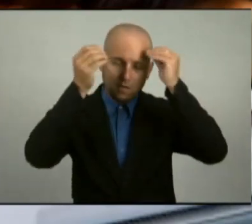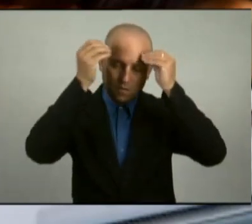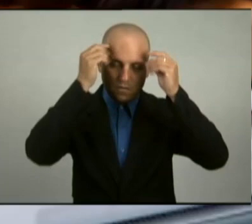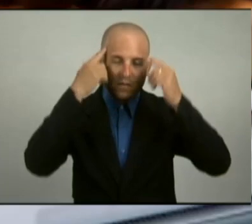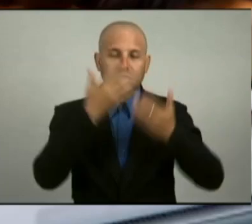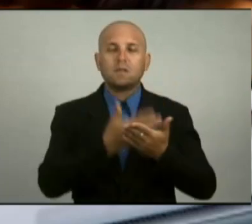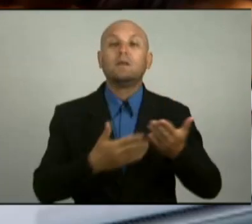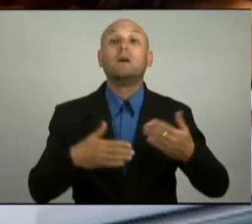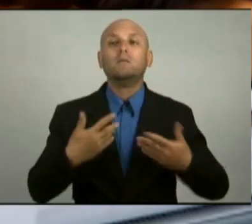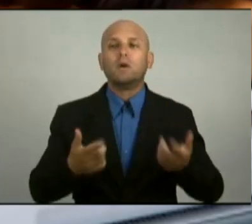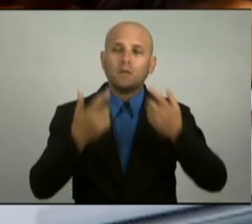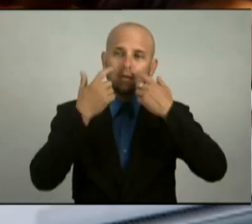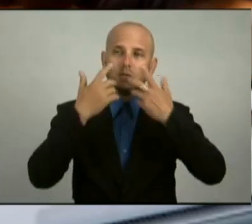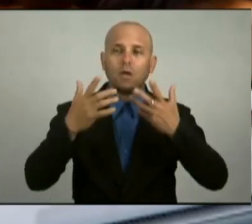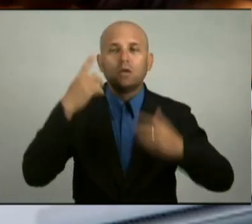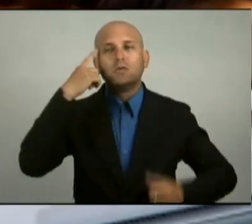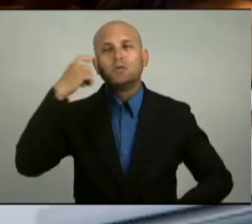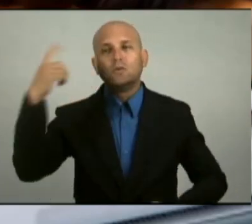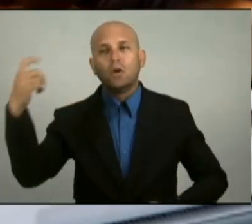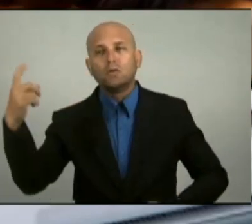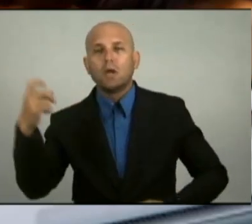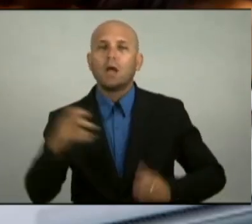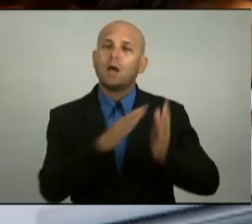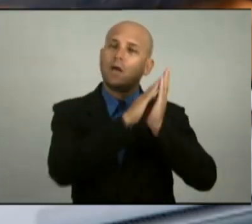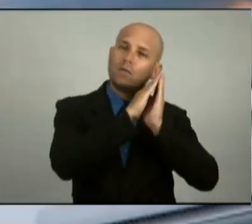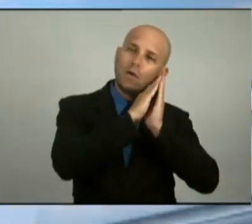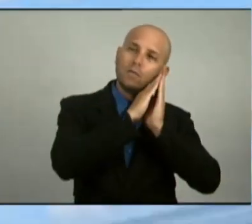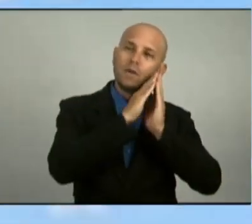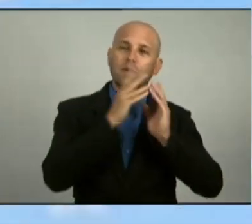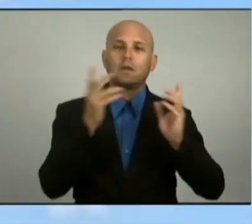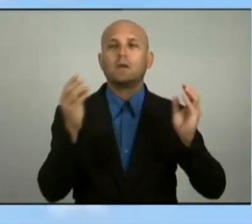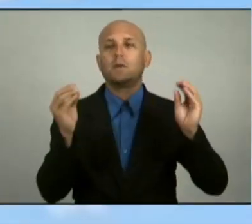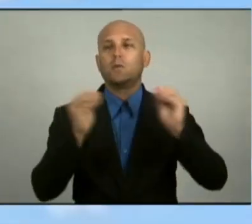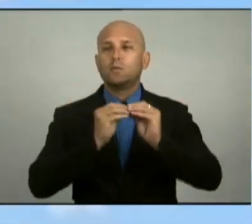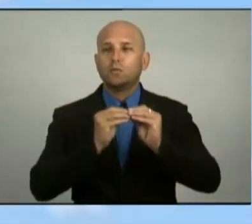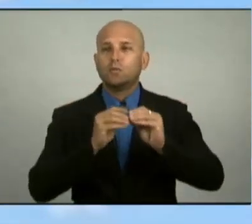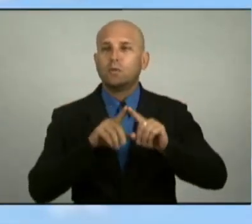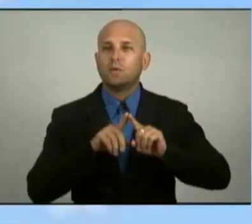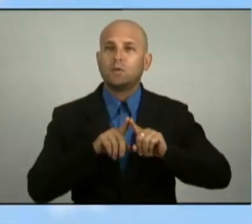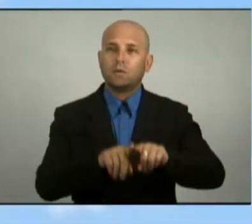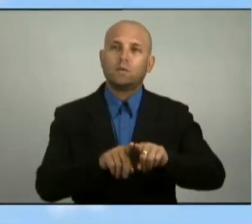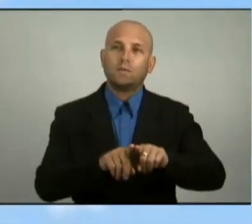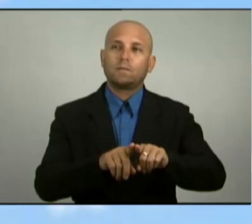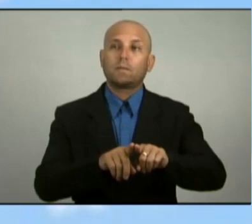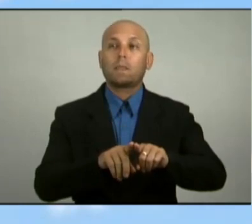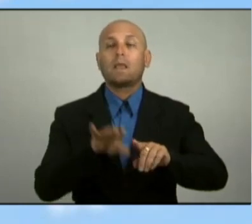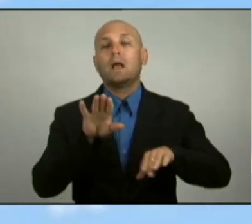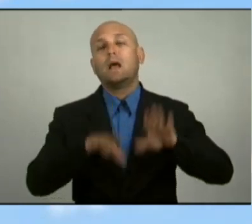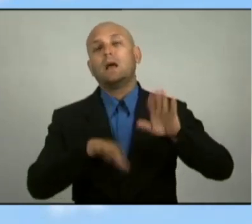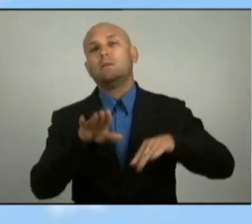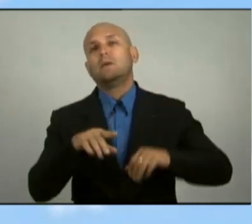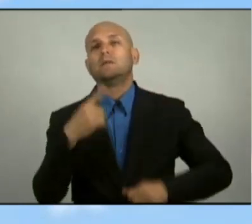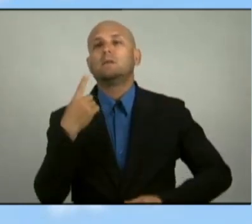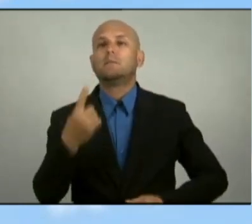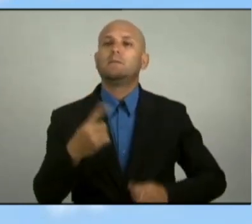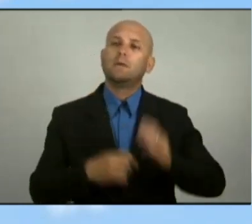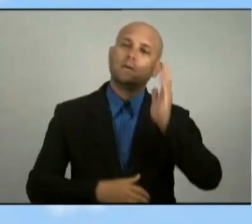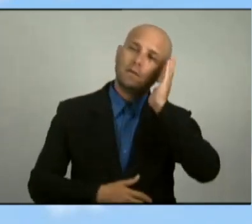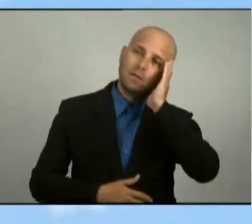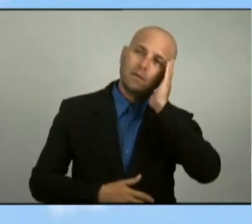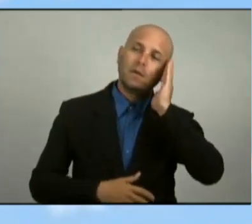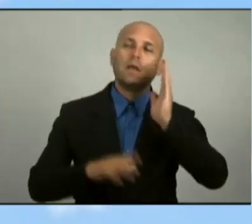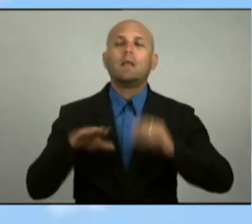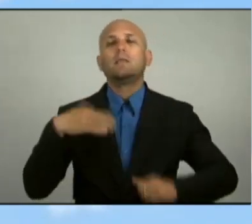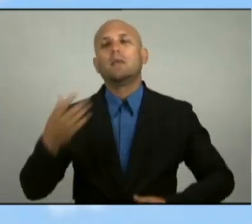de soñar dormir y soñar son son dos procesos íntimamente Unidos Aunque no siempre vayan acompañados no soñamos durante todo el tiempo que